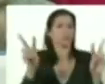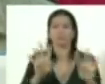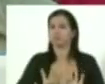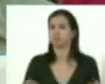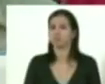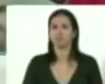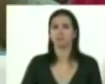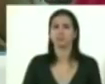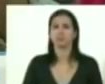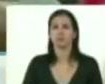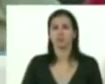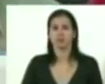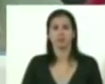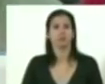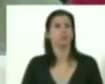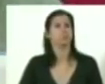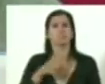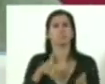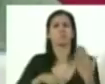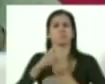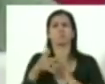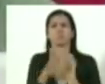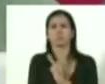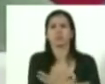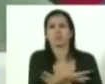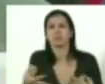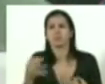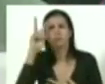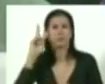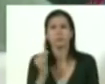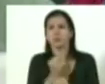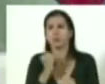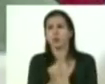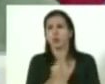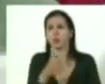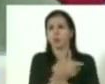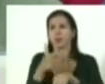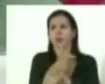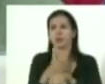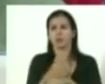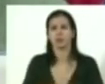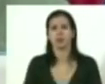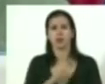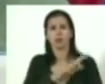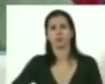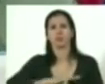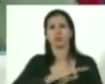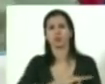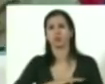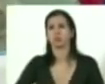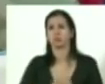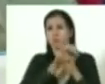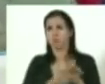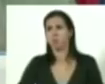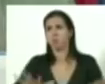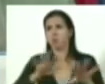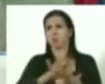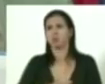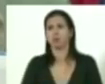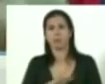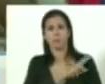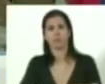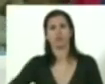cada vez más ser eficientes en la gestión de gobierno, en las misiones, en la expansión de